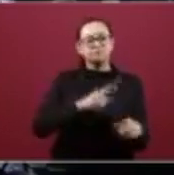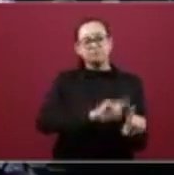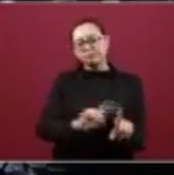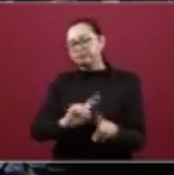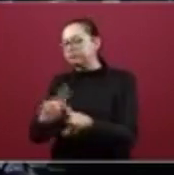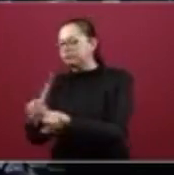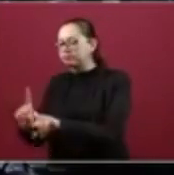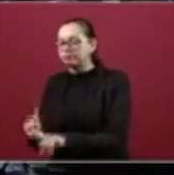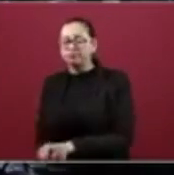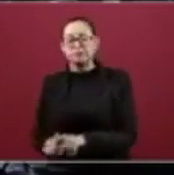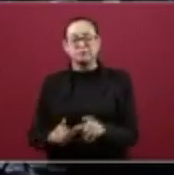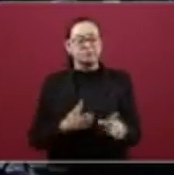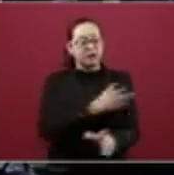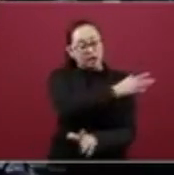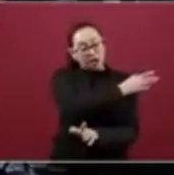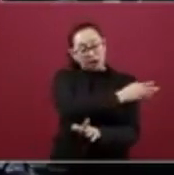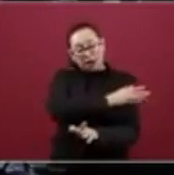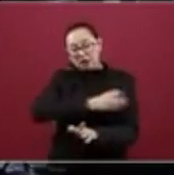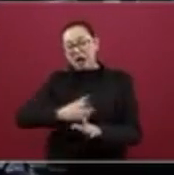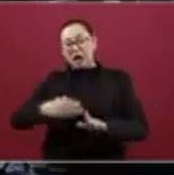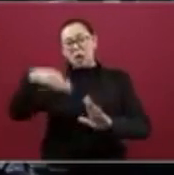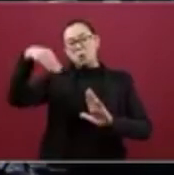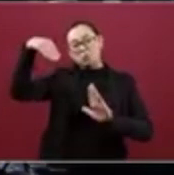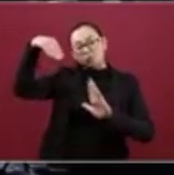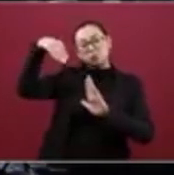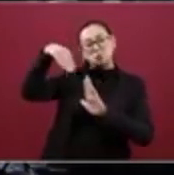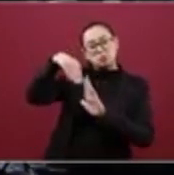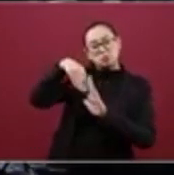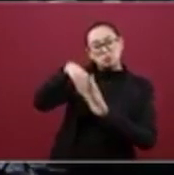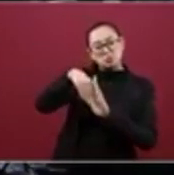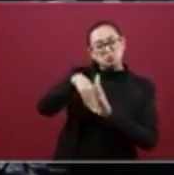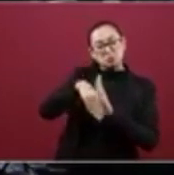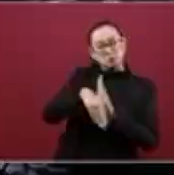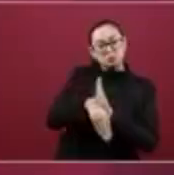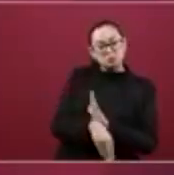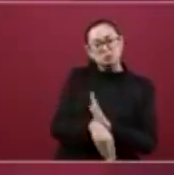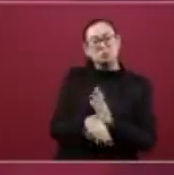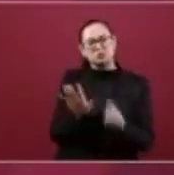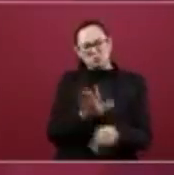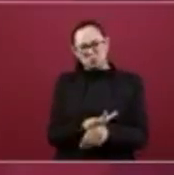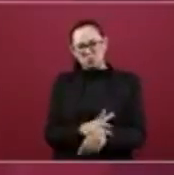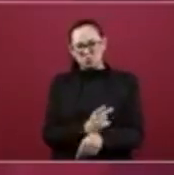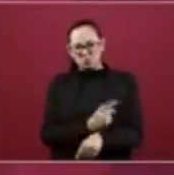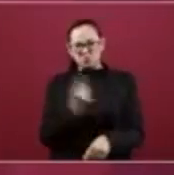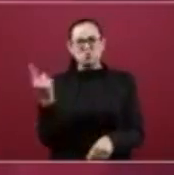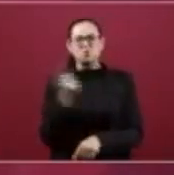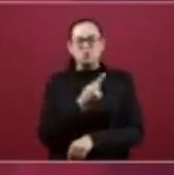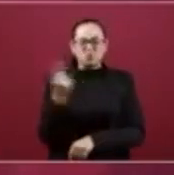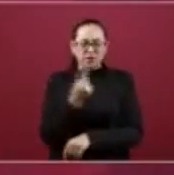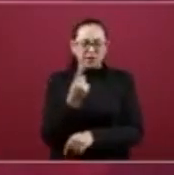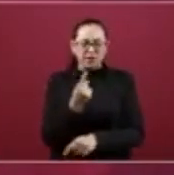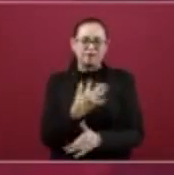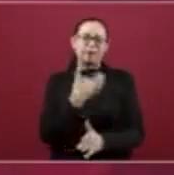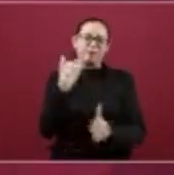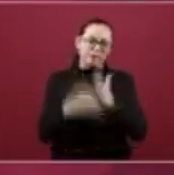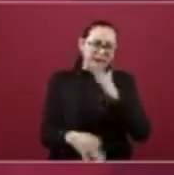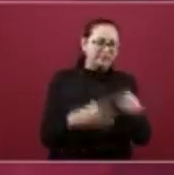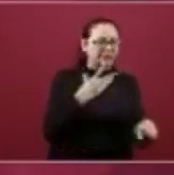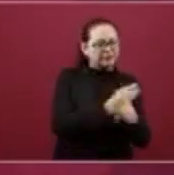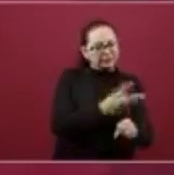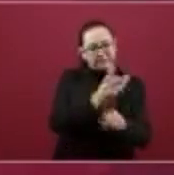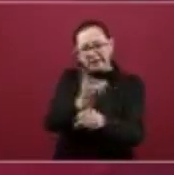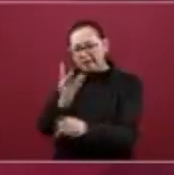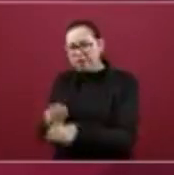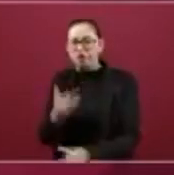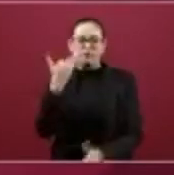descenso considerable debido a la falta de mantenimiento y atención en el Sistema Nacional